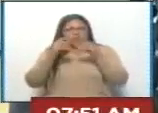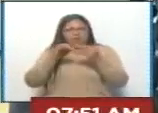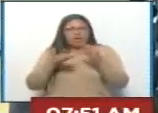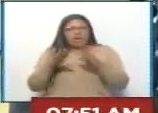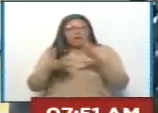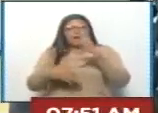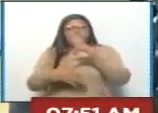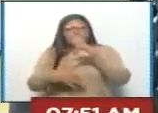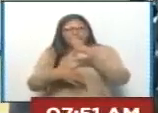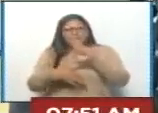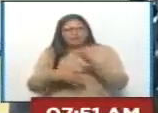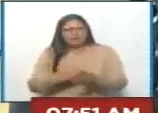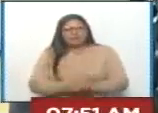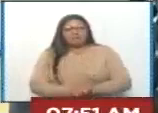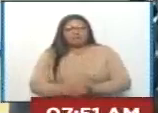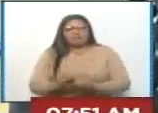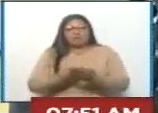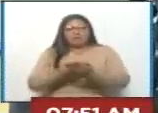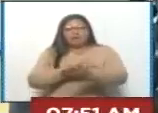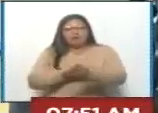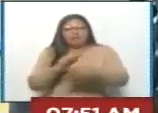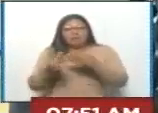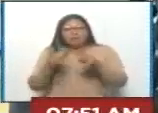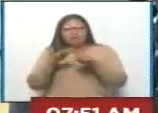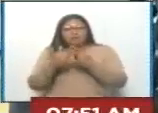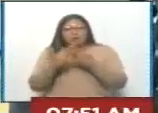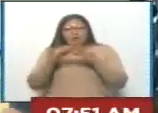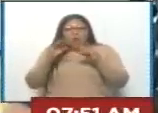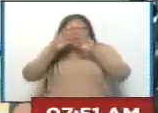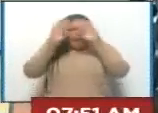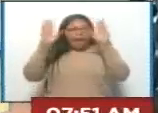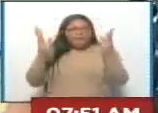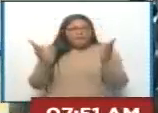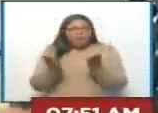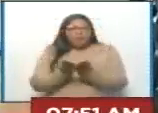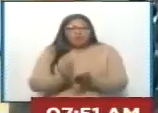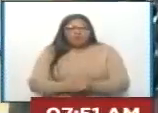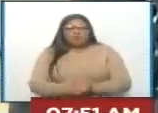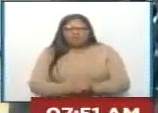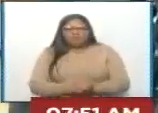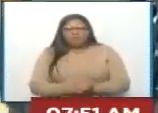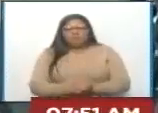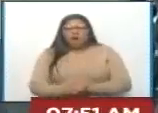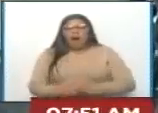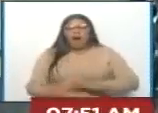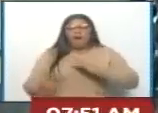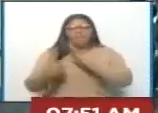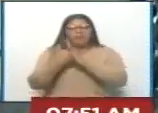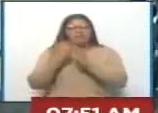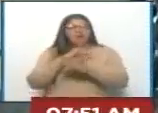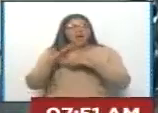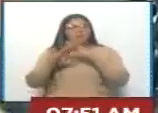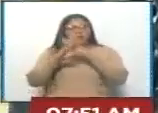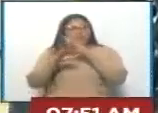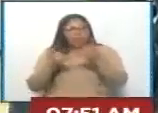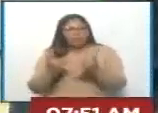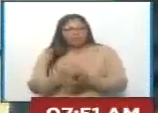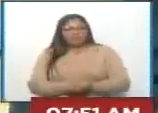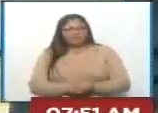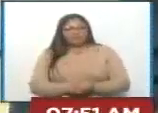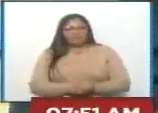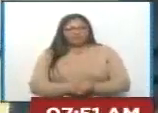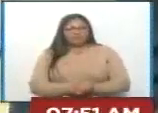americano y una de las mayores tasas de crecimiento de todo el mundo. Sin embargo, los impactos del bloqueo, bueno, han dejado allí grietas